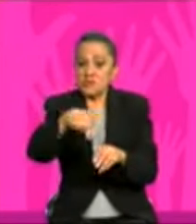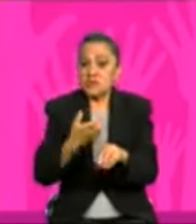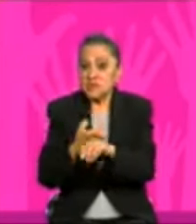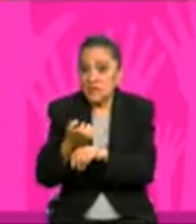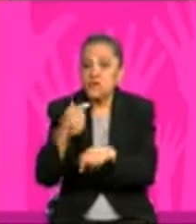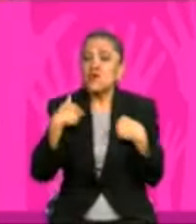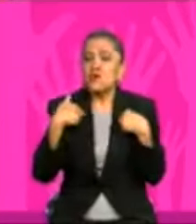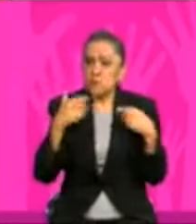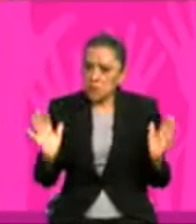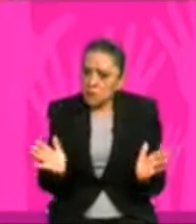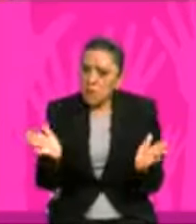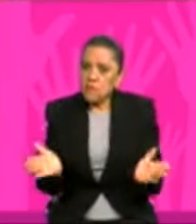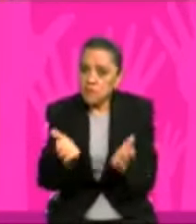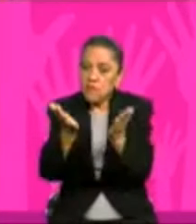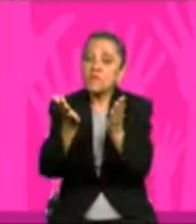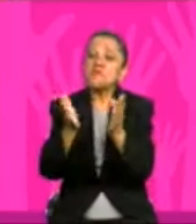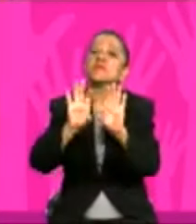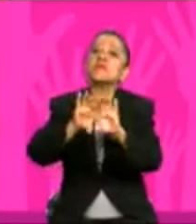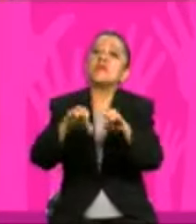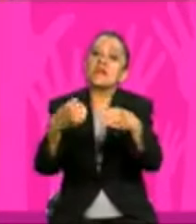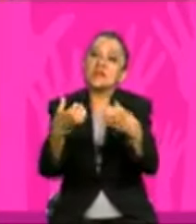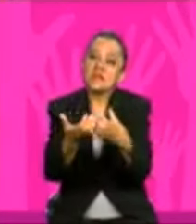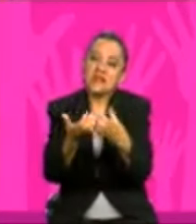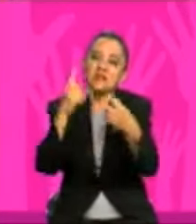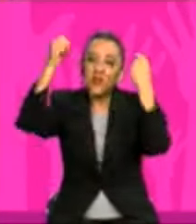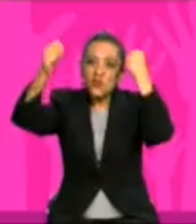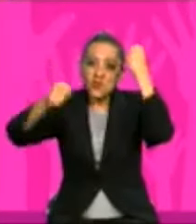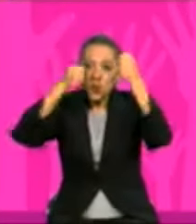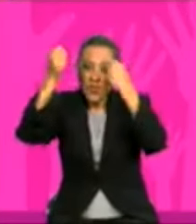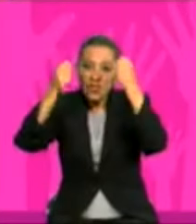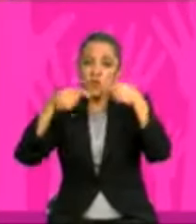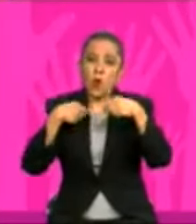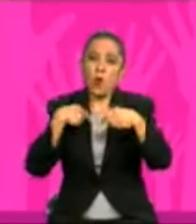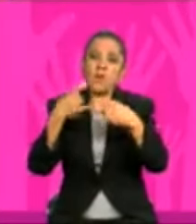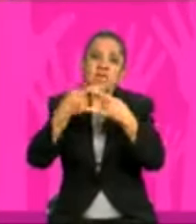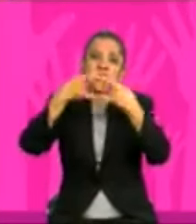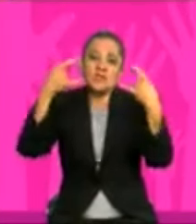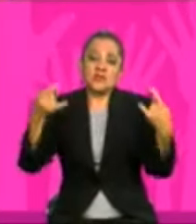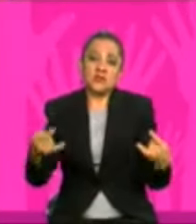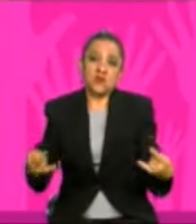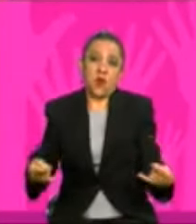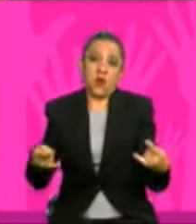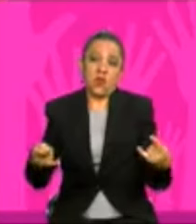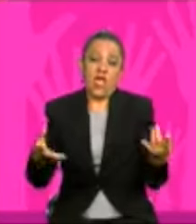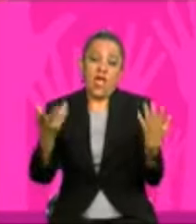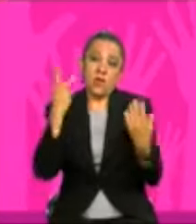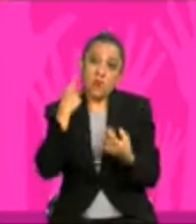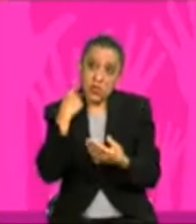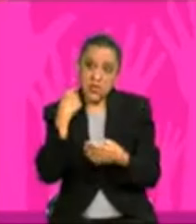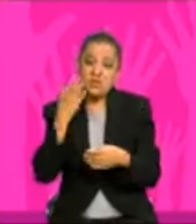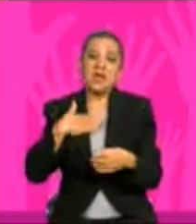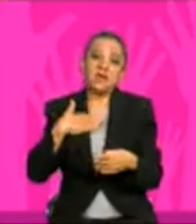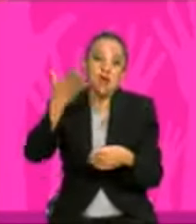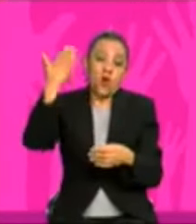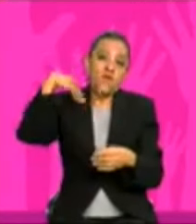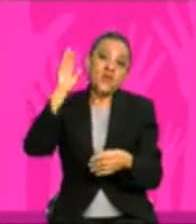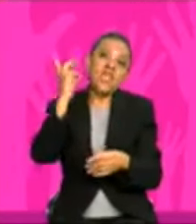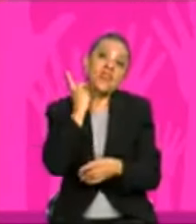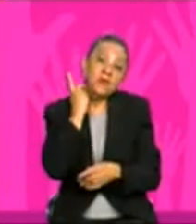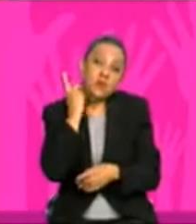al sector turístico morelense durante toda mi trayectoria política. Cuando fui diputada local y presidenta de la Comisión